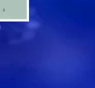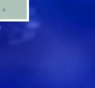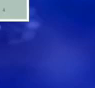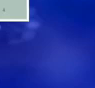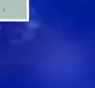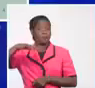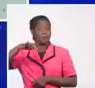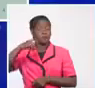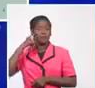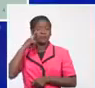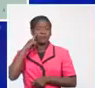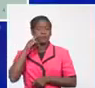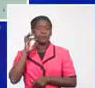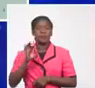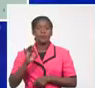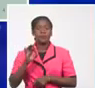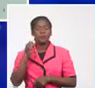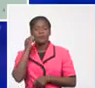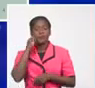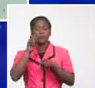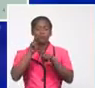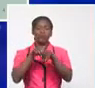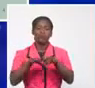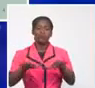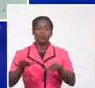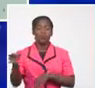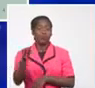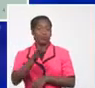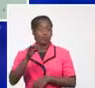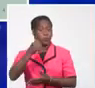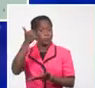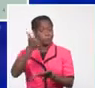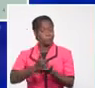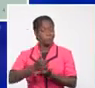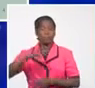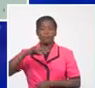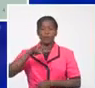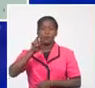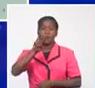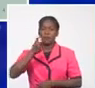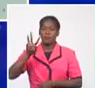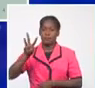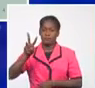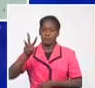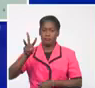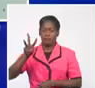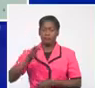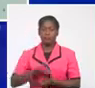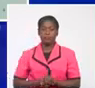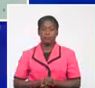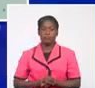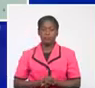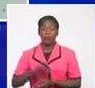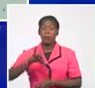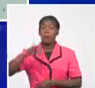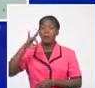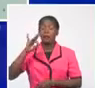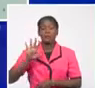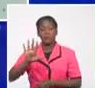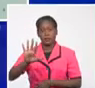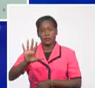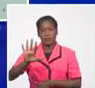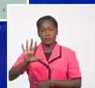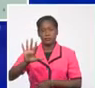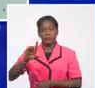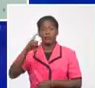mayor transmisión, el municipio cabecera de Pinar del Río con 23, Los Palacios con 5,